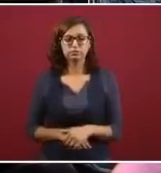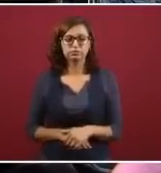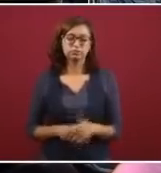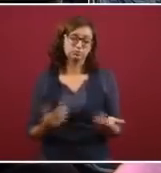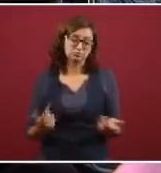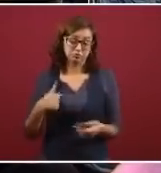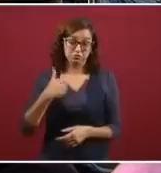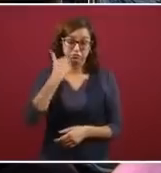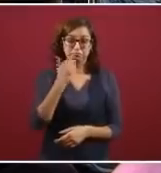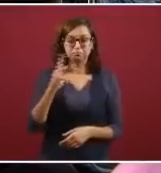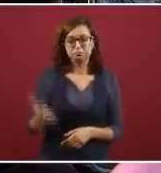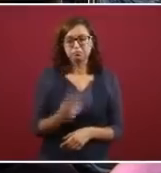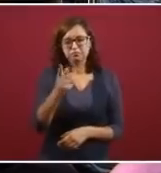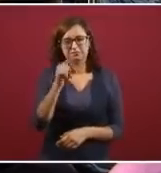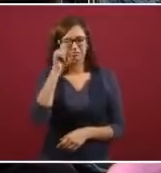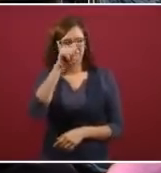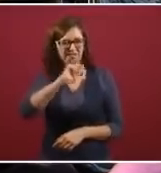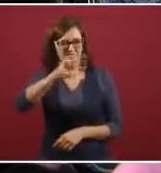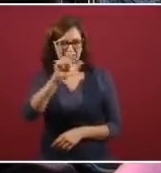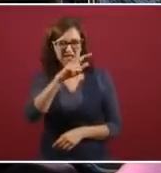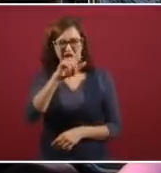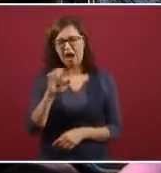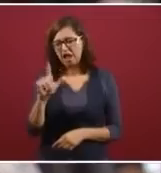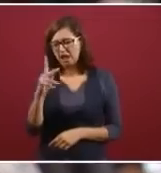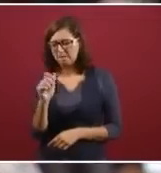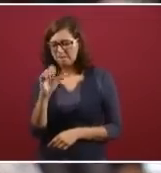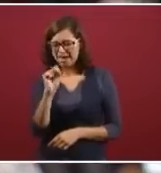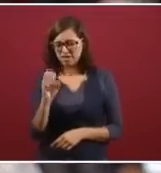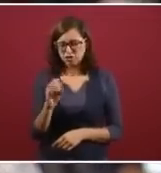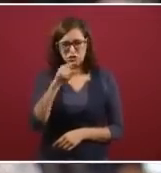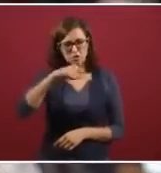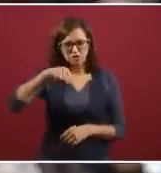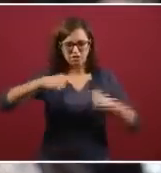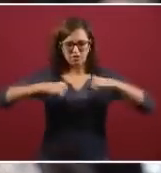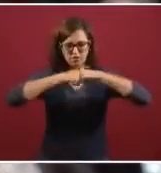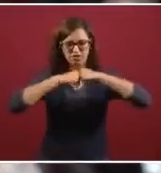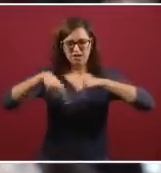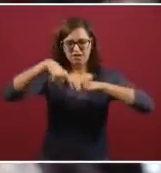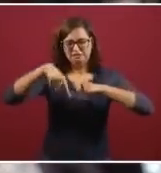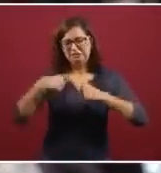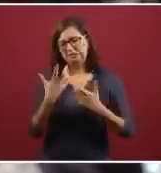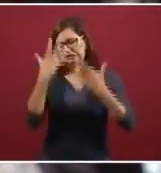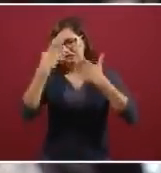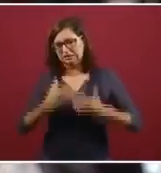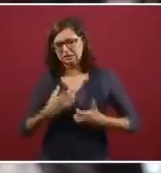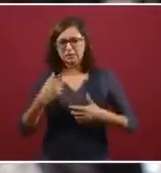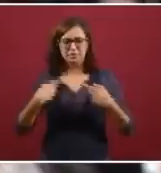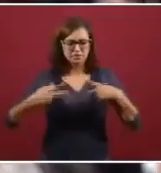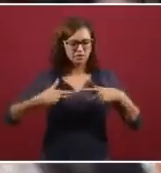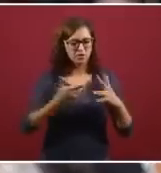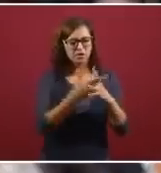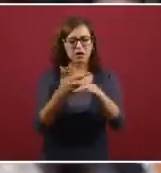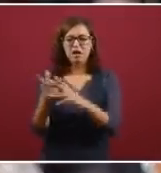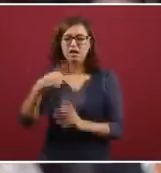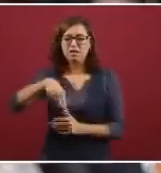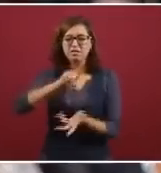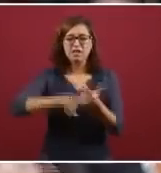Texas. La ciudad de El Paso, Texas tiene casi un 85% de